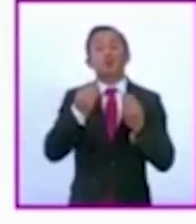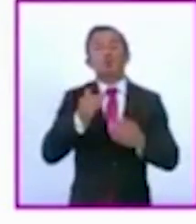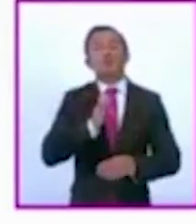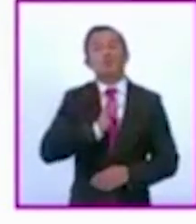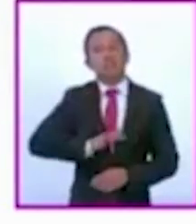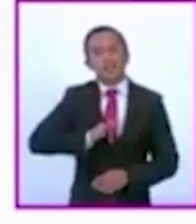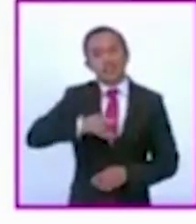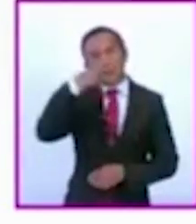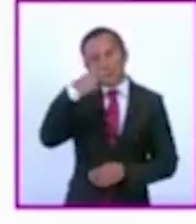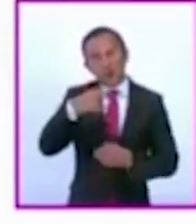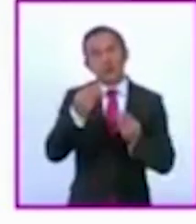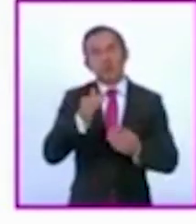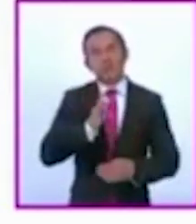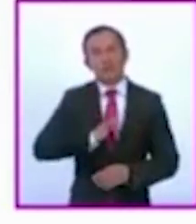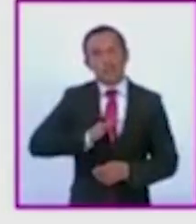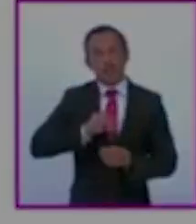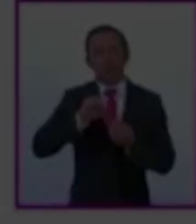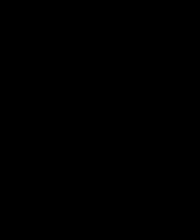méxico gracias por su atención